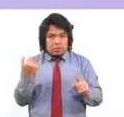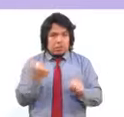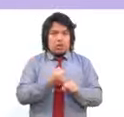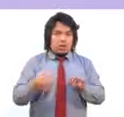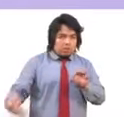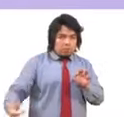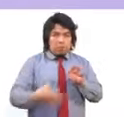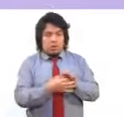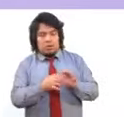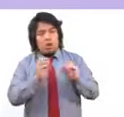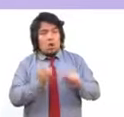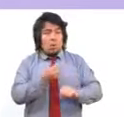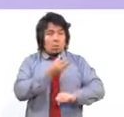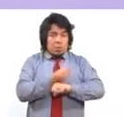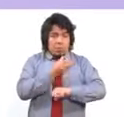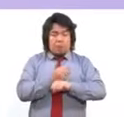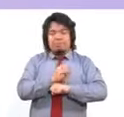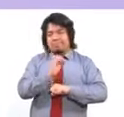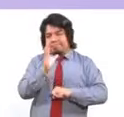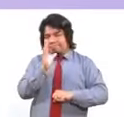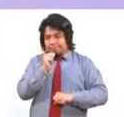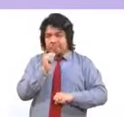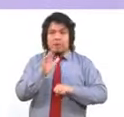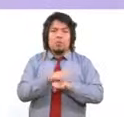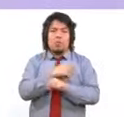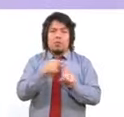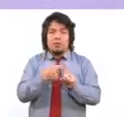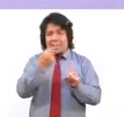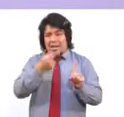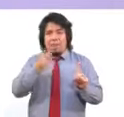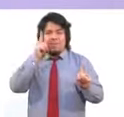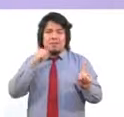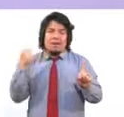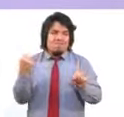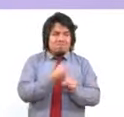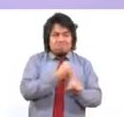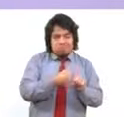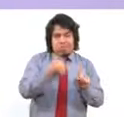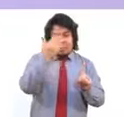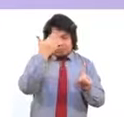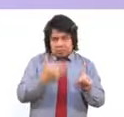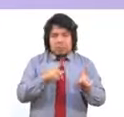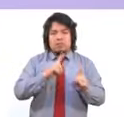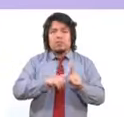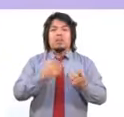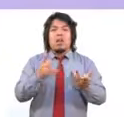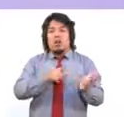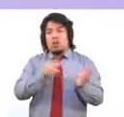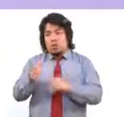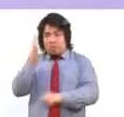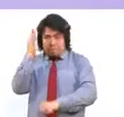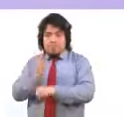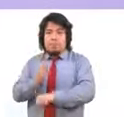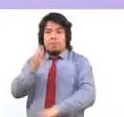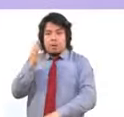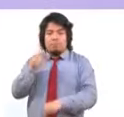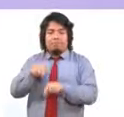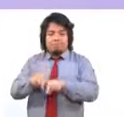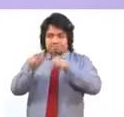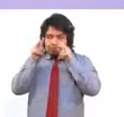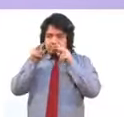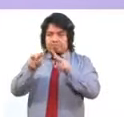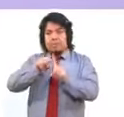el daño por la afección directa a la vida de las mujeres, las sentencias emitidas bajo este enfoque, como